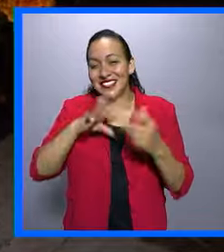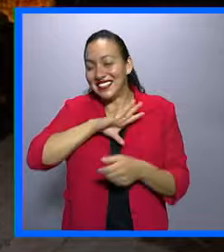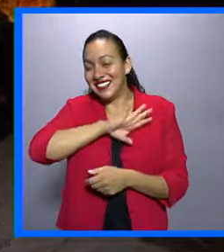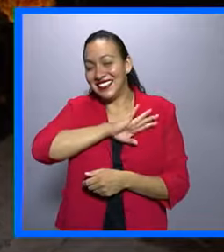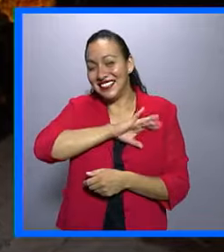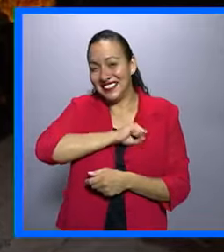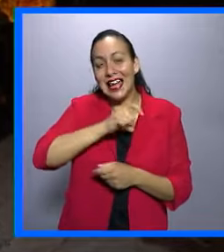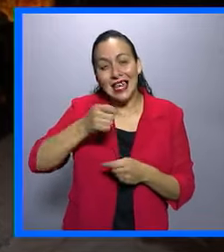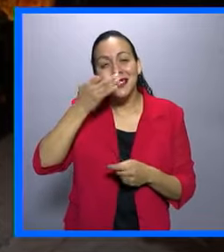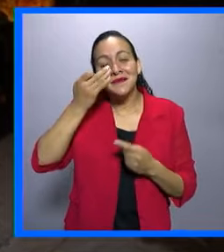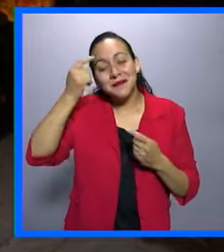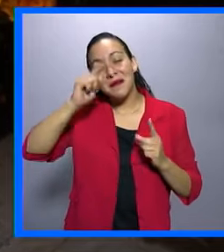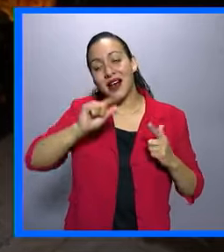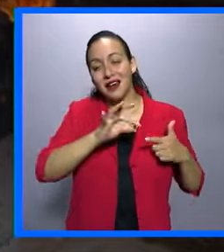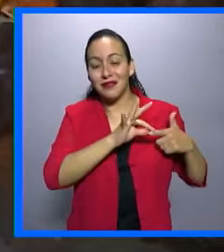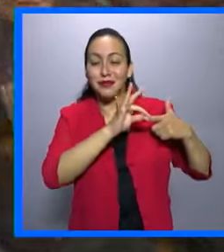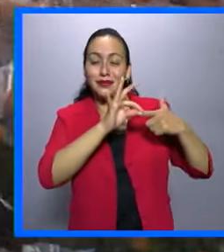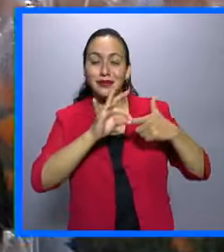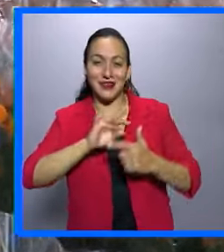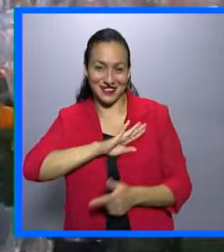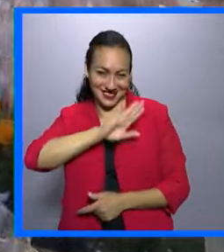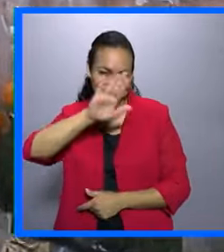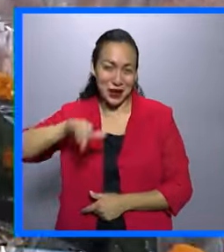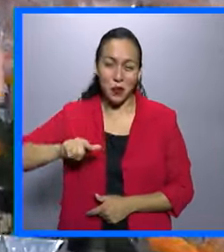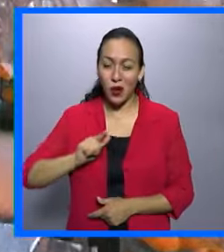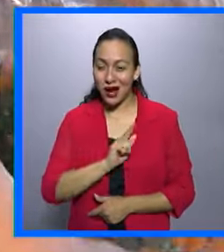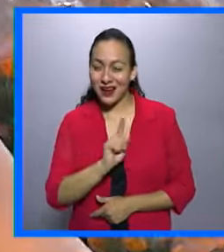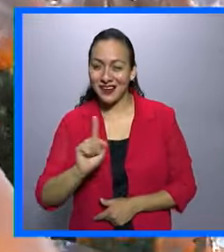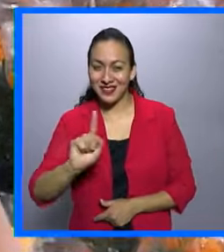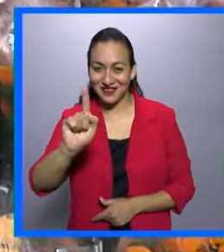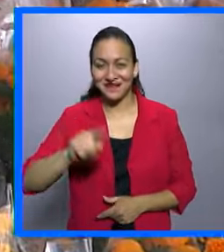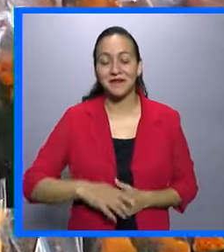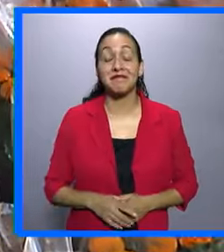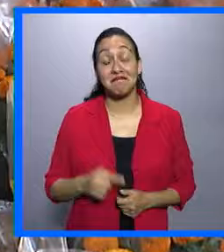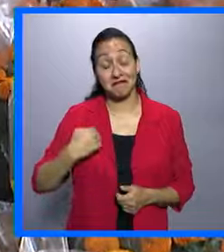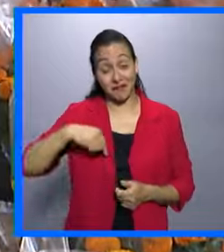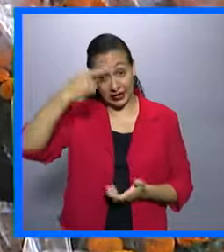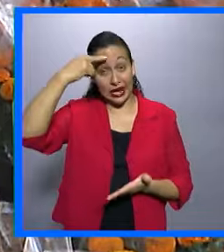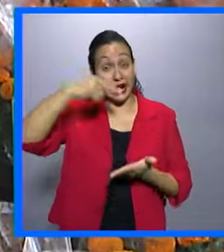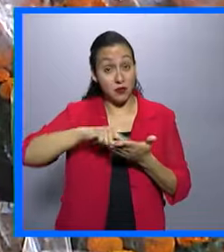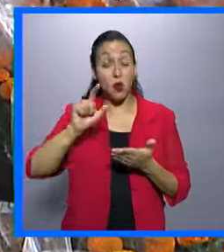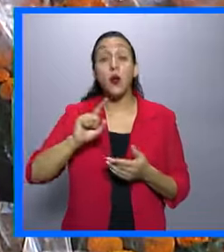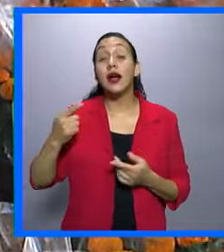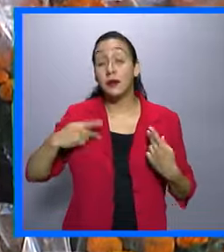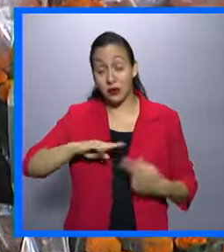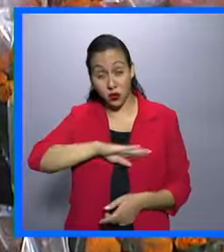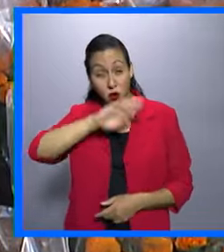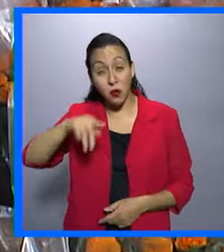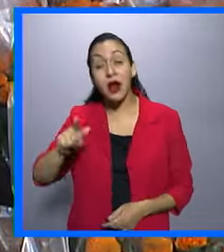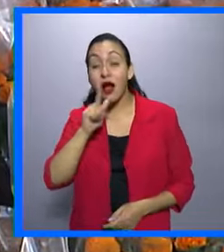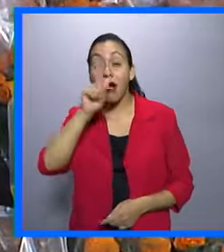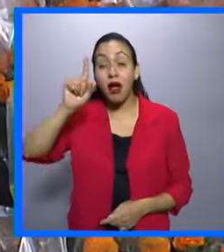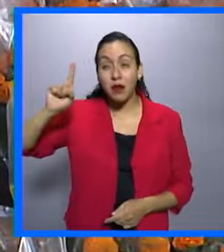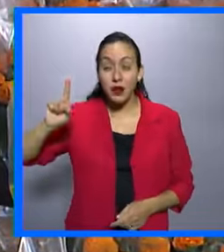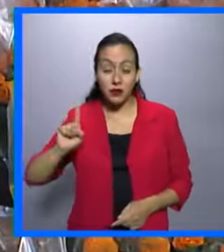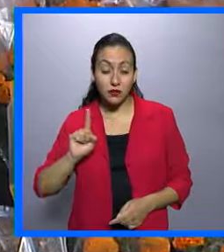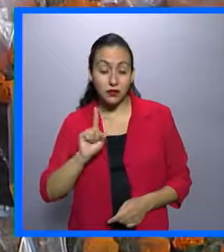nuestros queridos muertitos. Tenemos la idea de que ellos con ese olor llegan a la